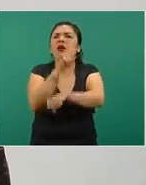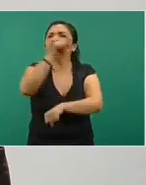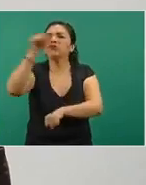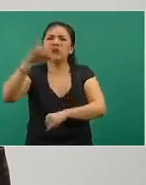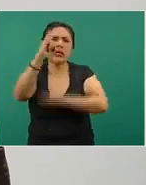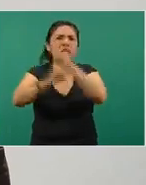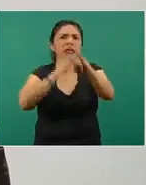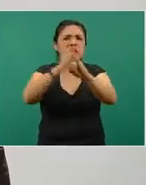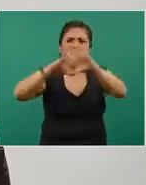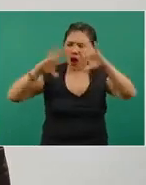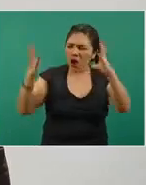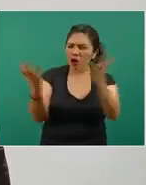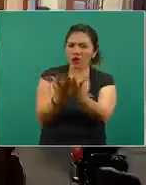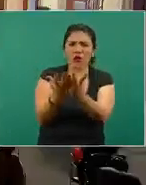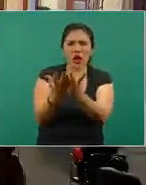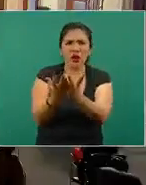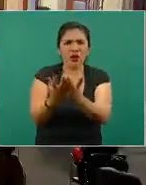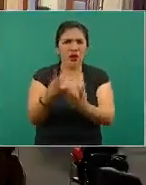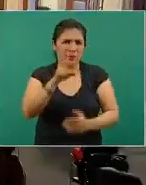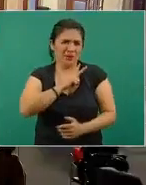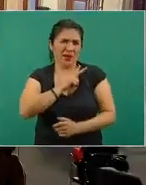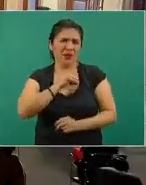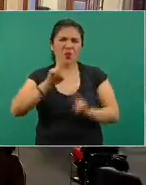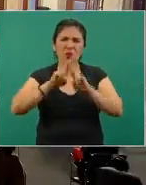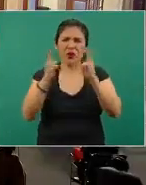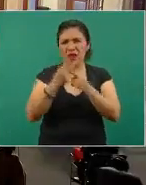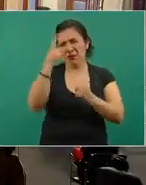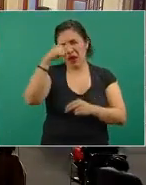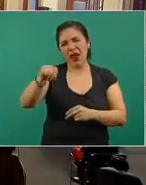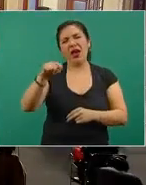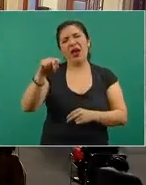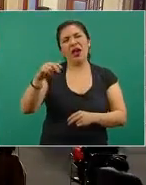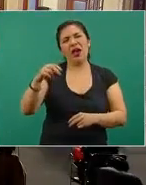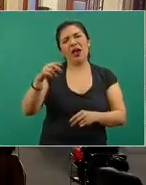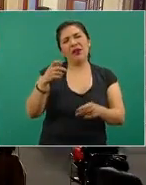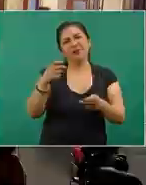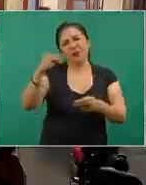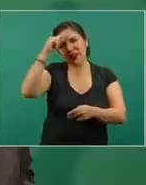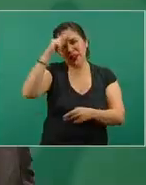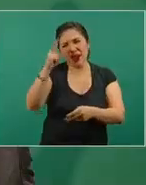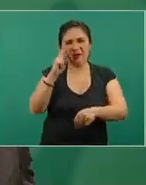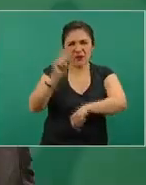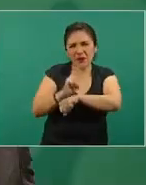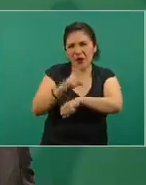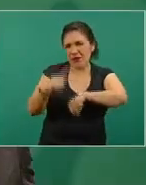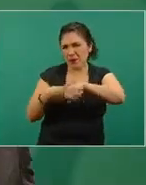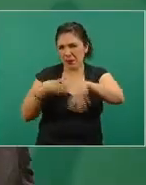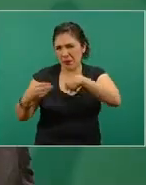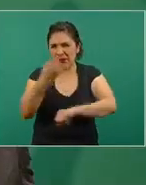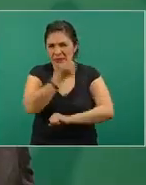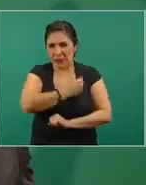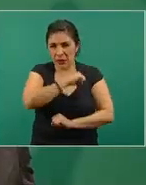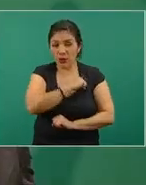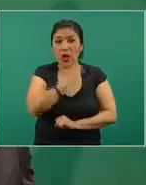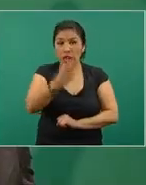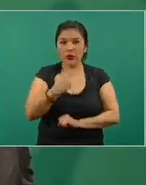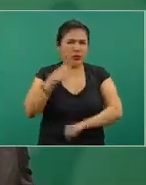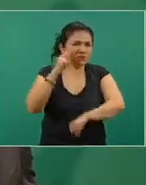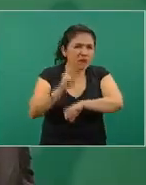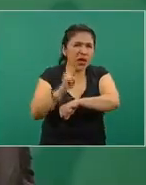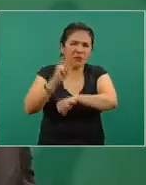nivel internacional desde la Unidad de Inteligencia Epidemiológica y Sanitaria. Este monitoreo pues es permanente